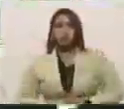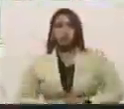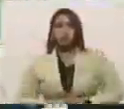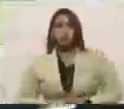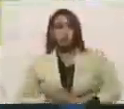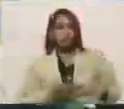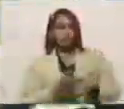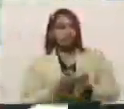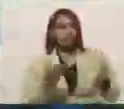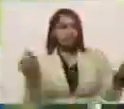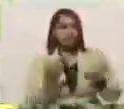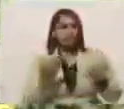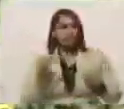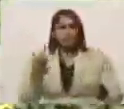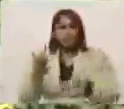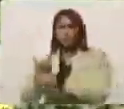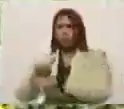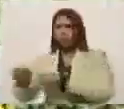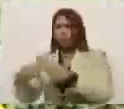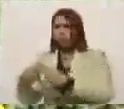¡Vive el Venezuela! ¡Leales siempre!